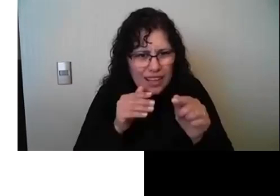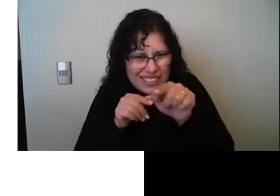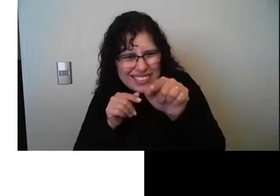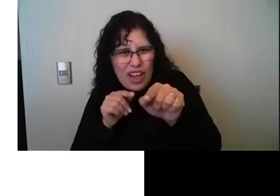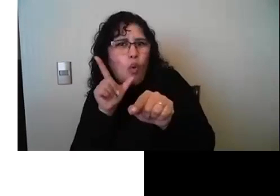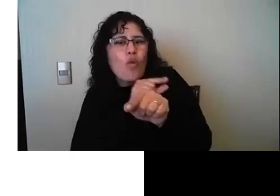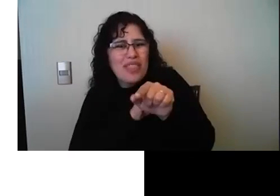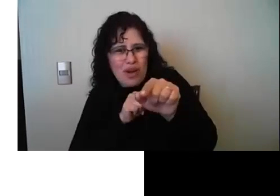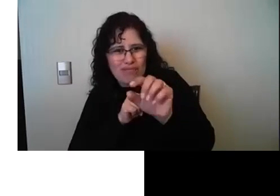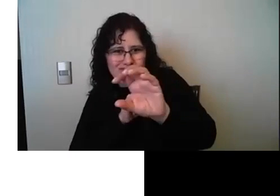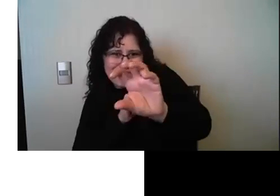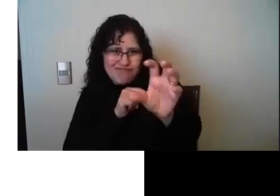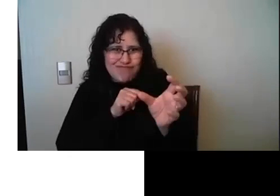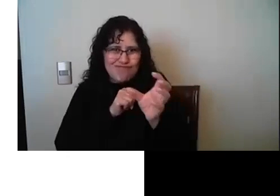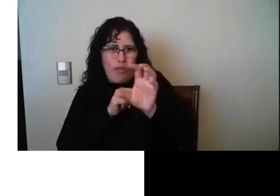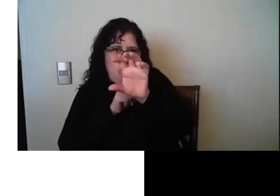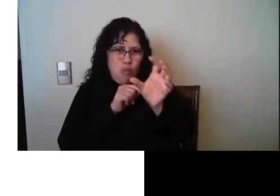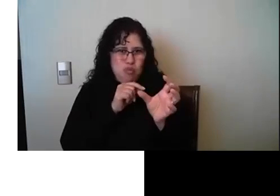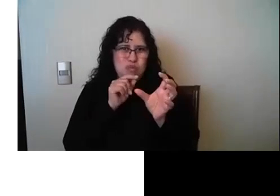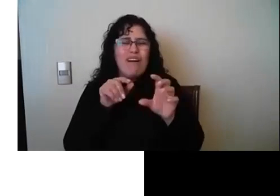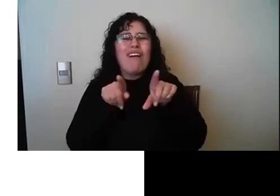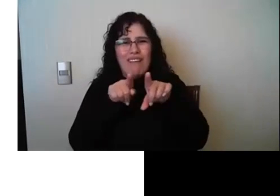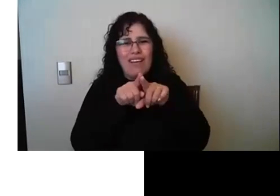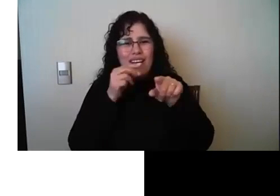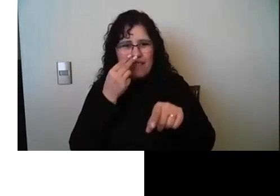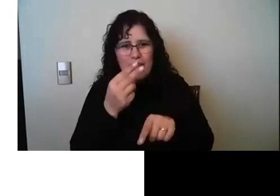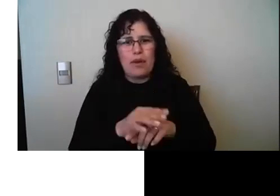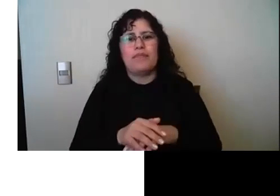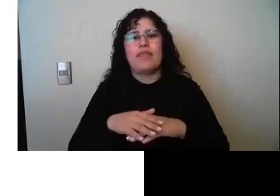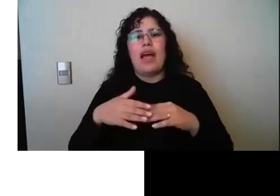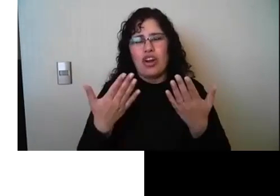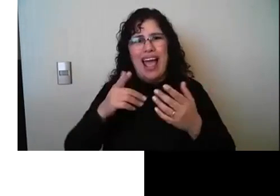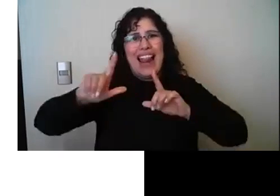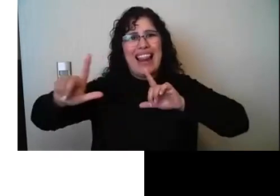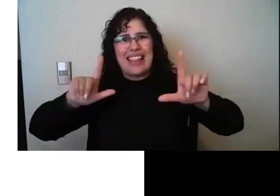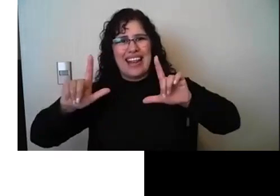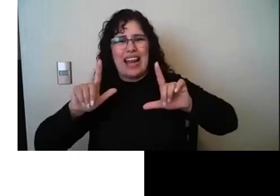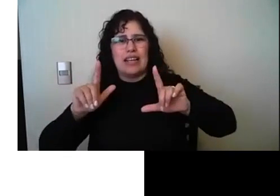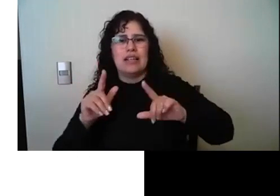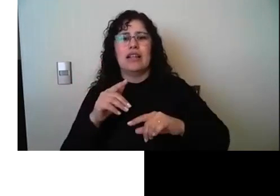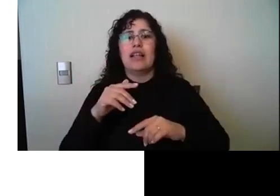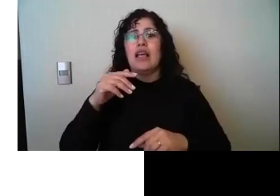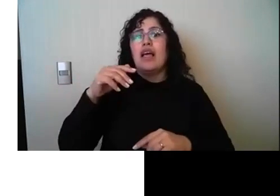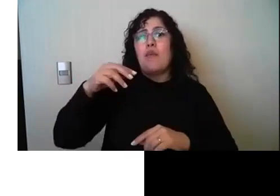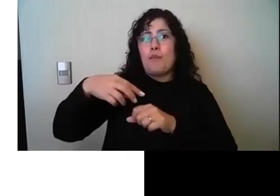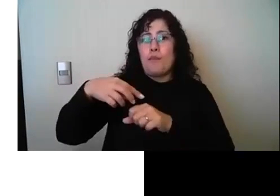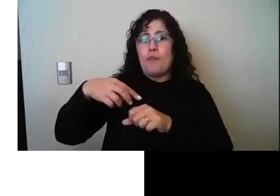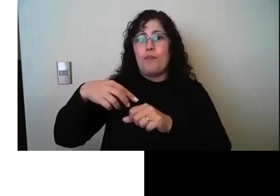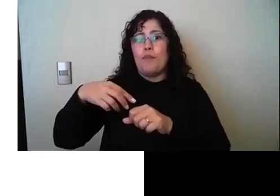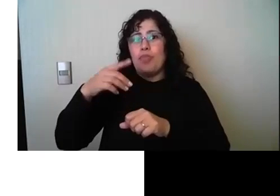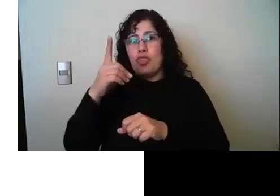aquí es este que está aquí. Aquí está el lateral dorsal, lateral posterior y el pulvinar, que forma parte de los laterales, pero la parte